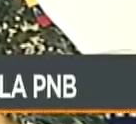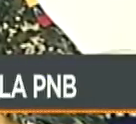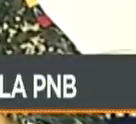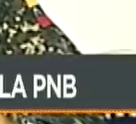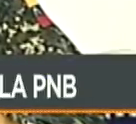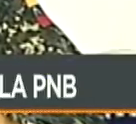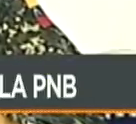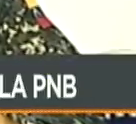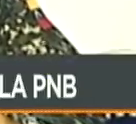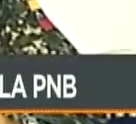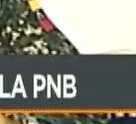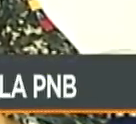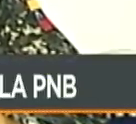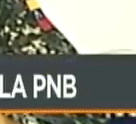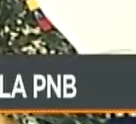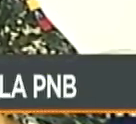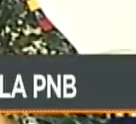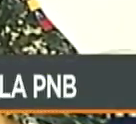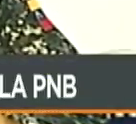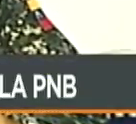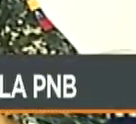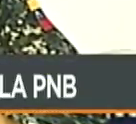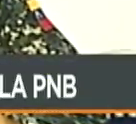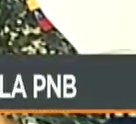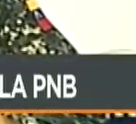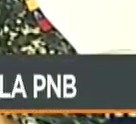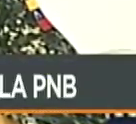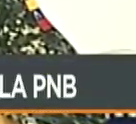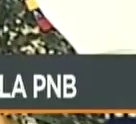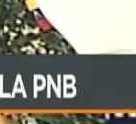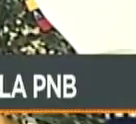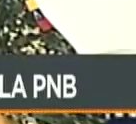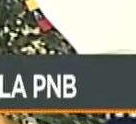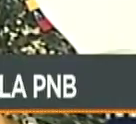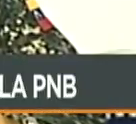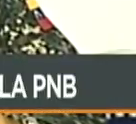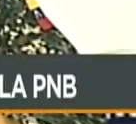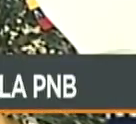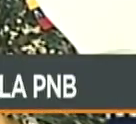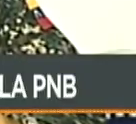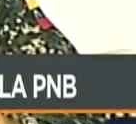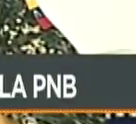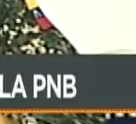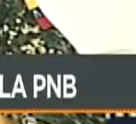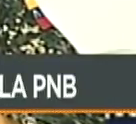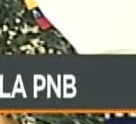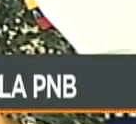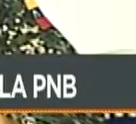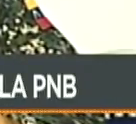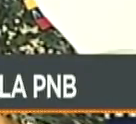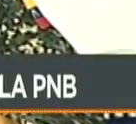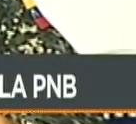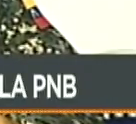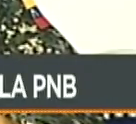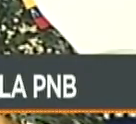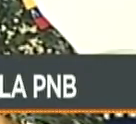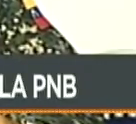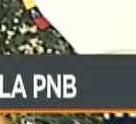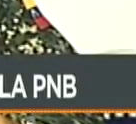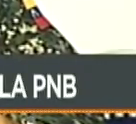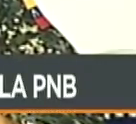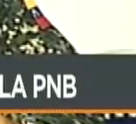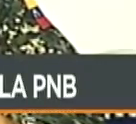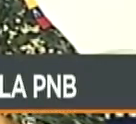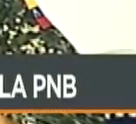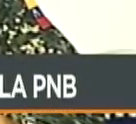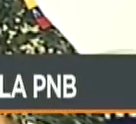Cada vez que hay un ataque terrorista de esto, de estos bandidos, que estamos enfrentando el terrorismo de la derecha